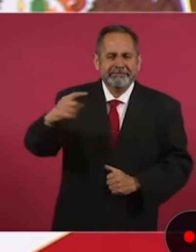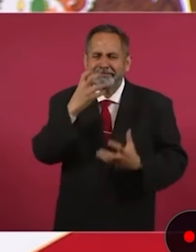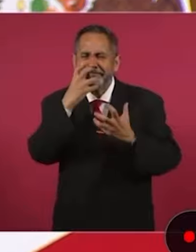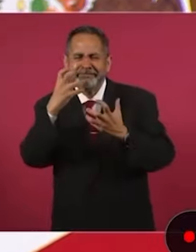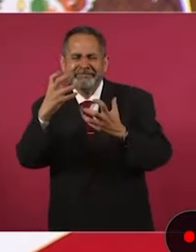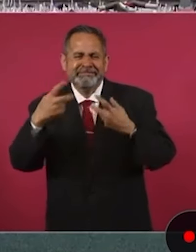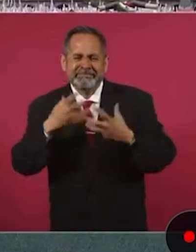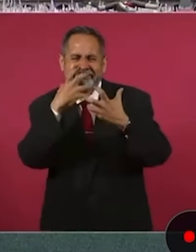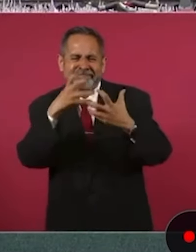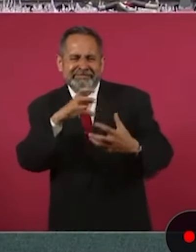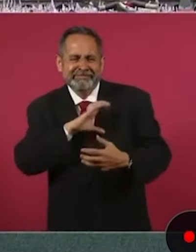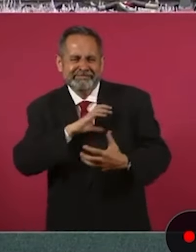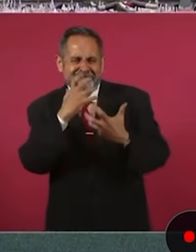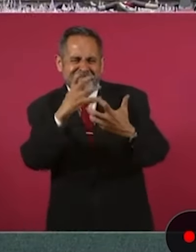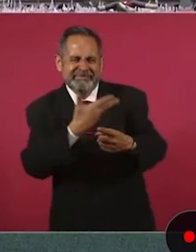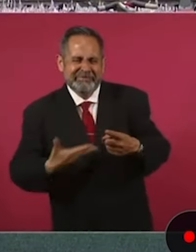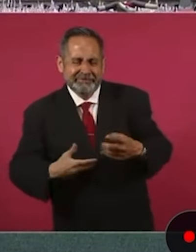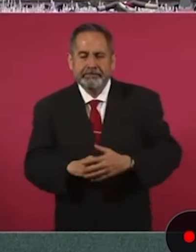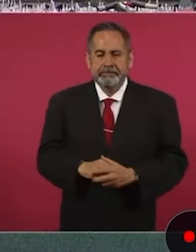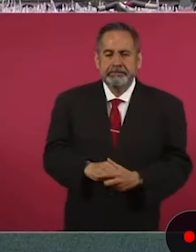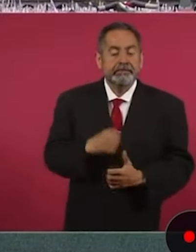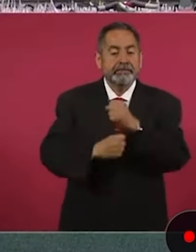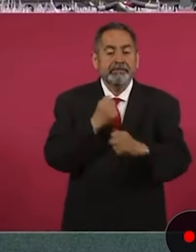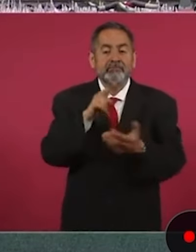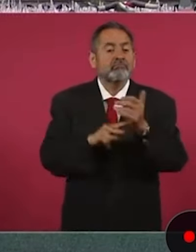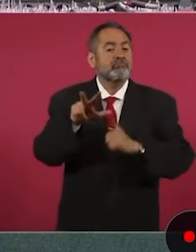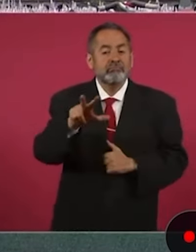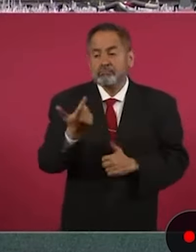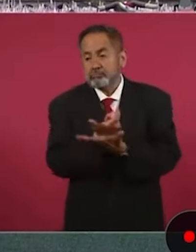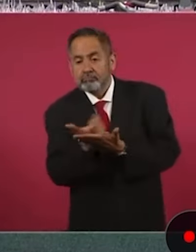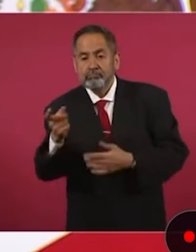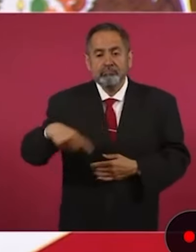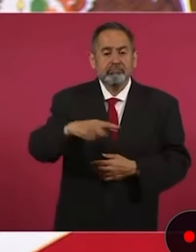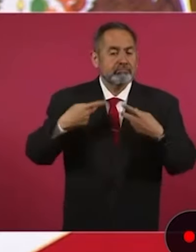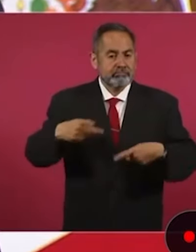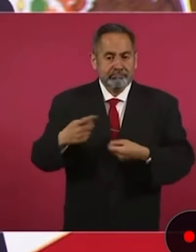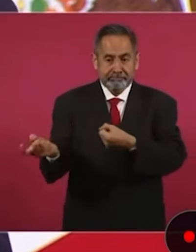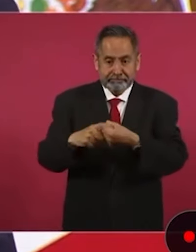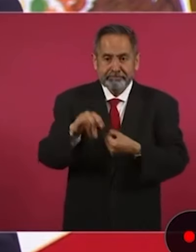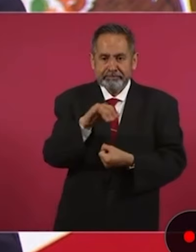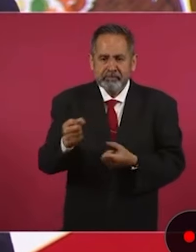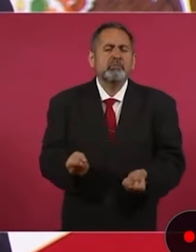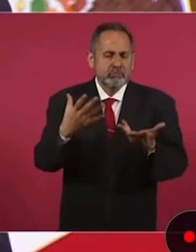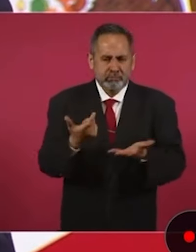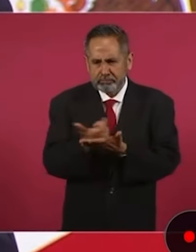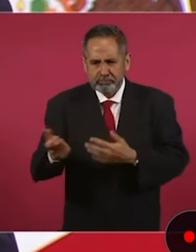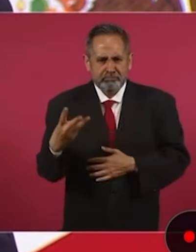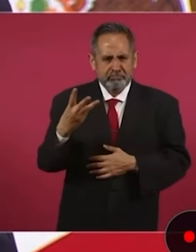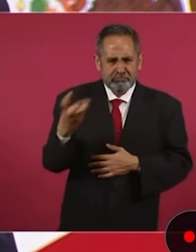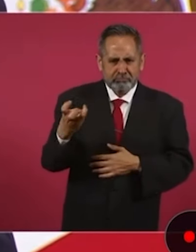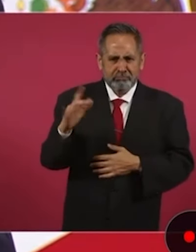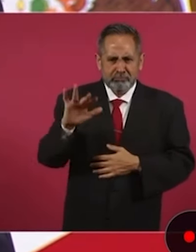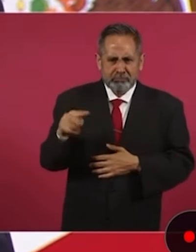En 2018, el salario promedio de los trabajadores inscritos al Seguro Social era de